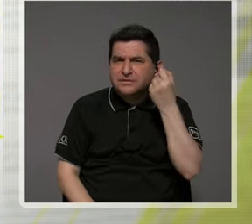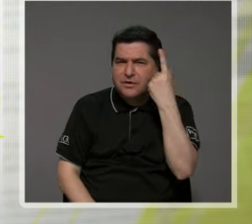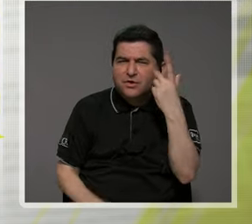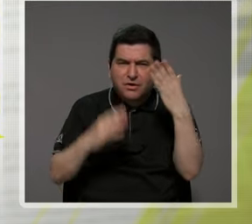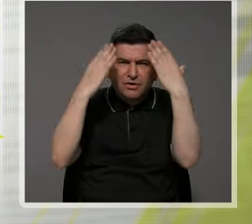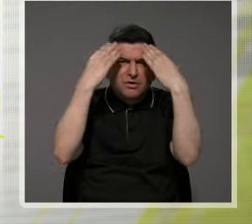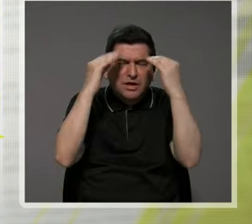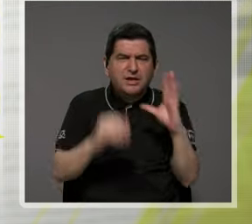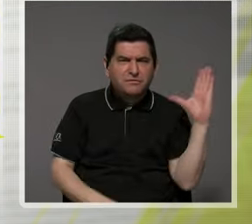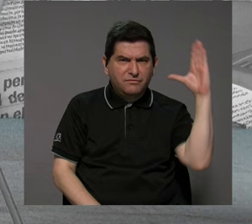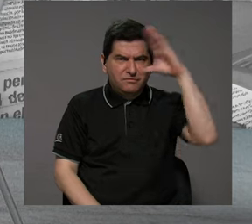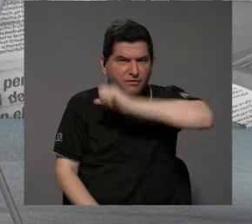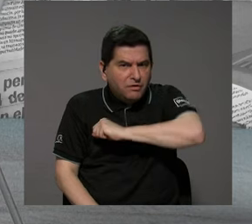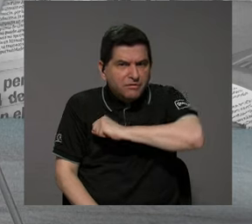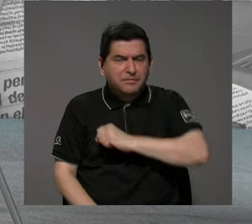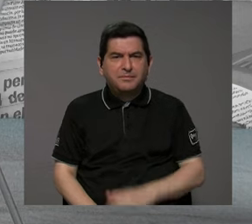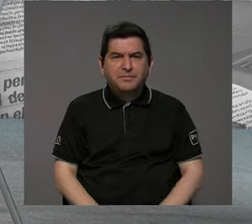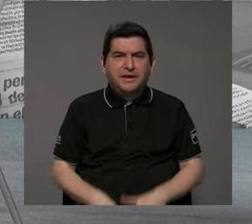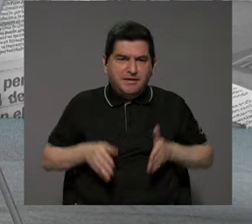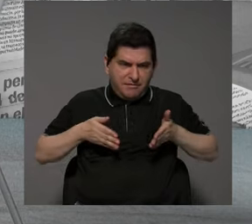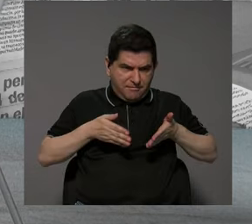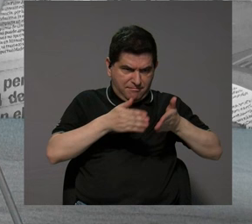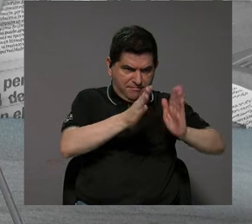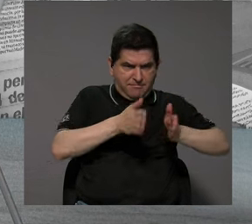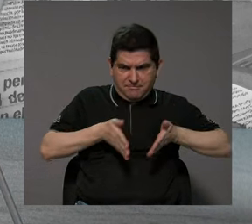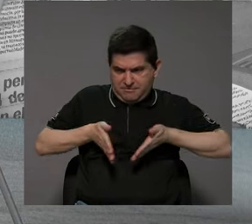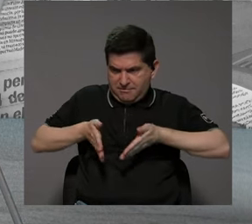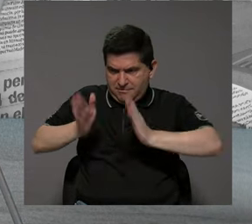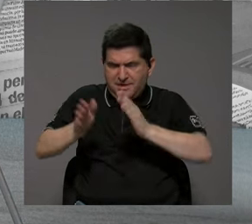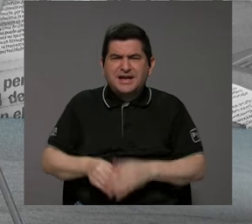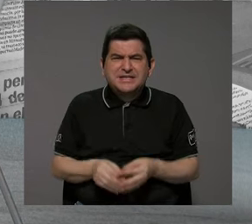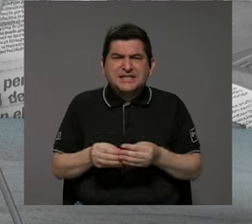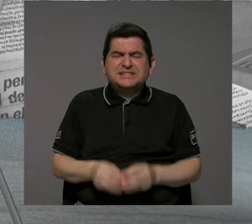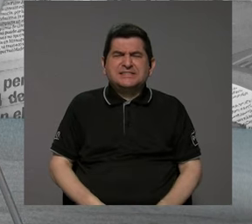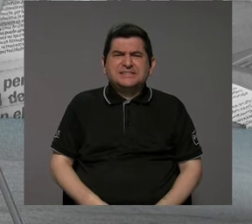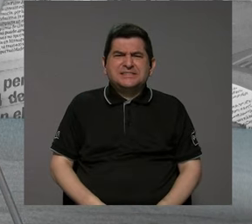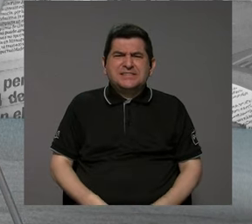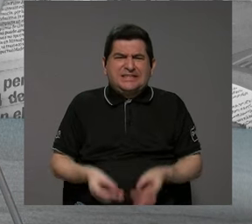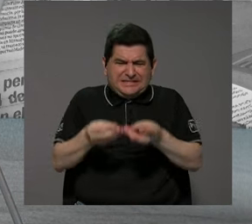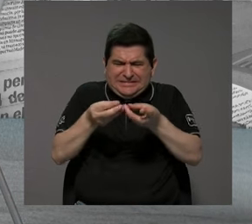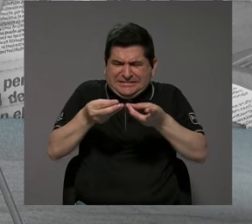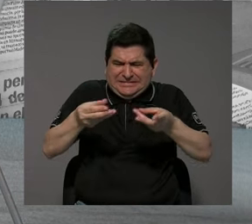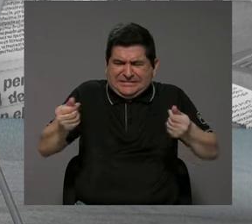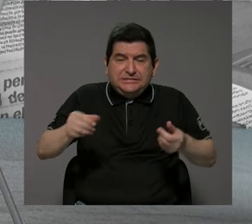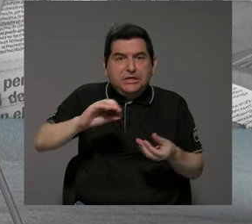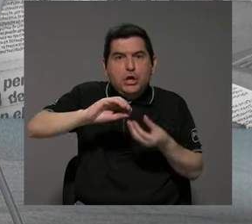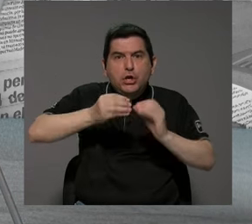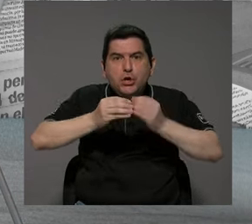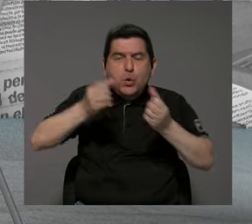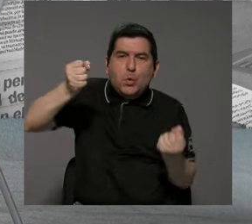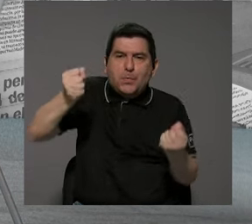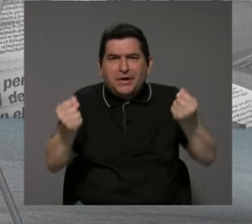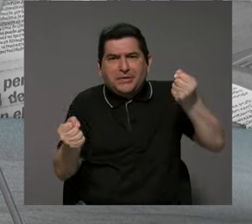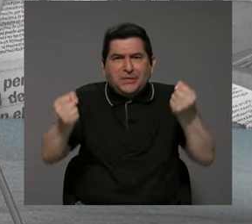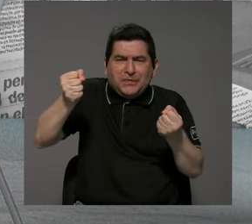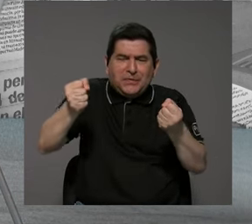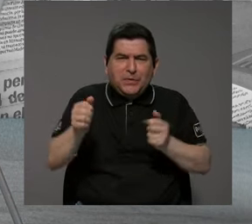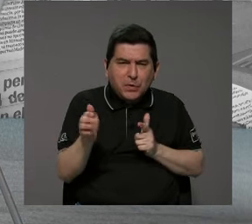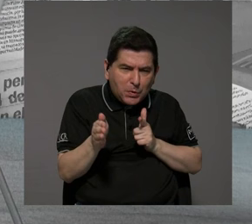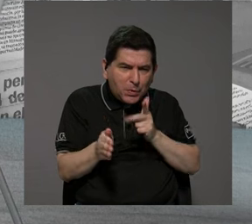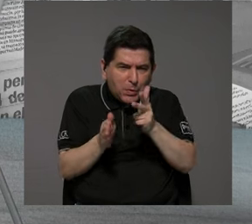informe también detectó que las calles se deterioran por la el volum de tránsito y